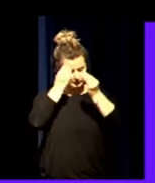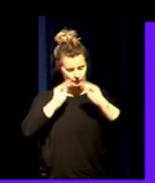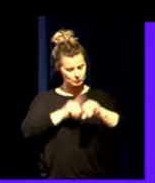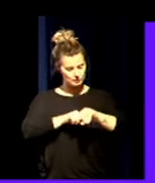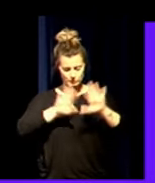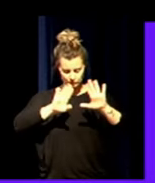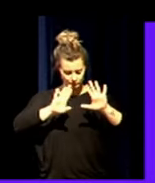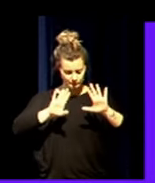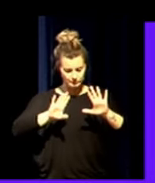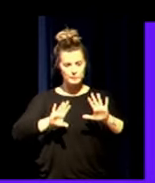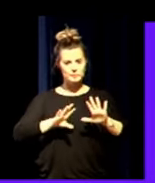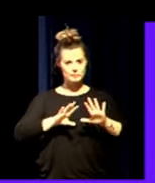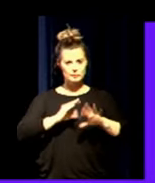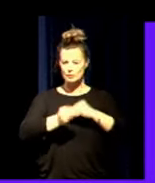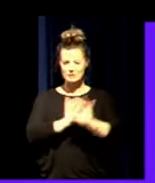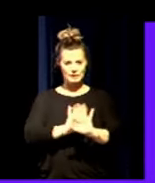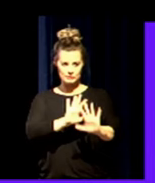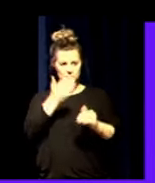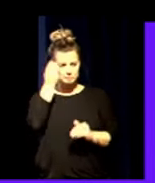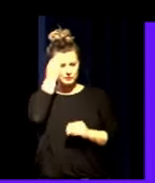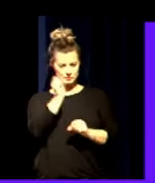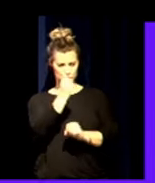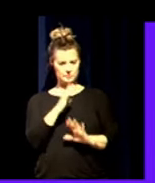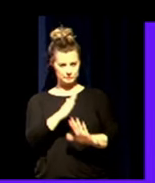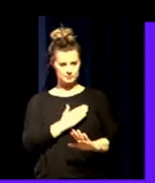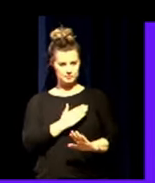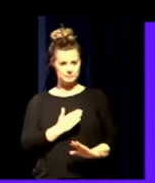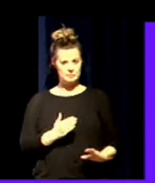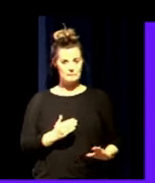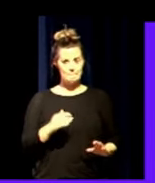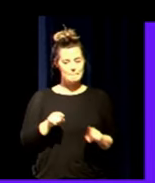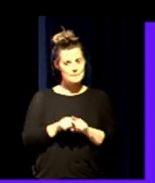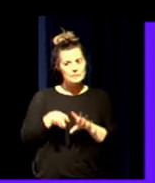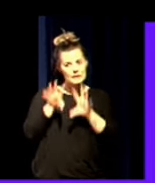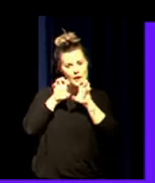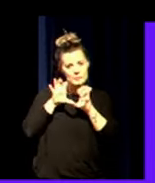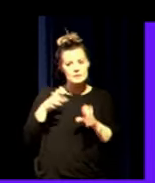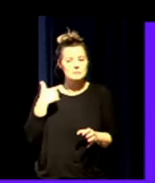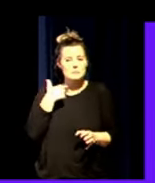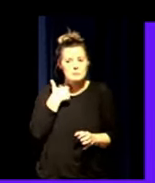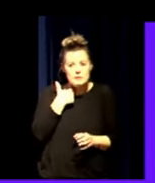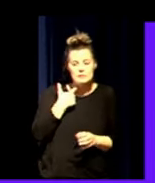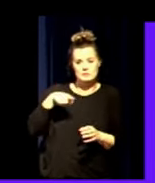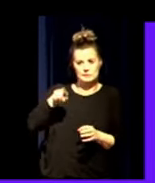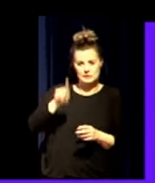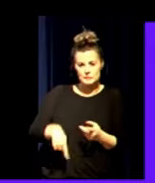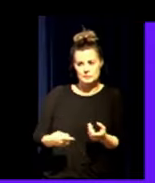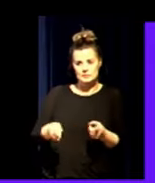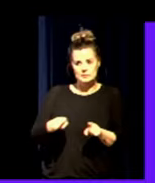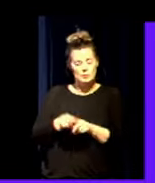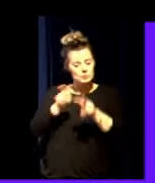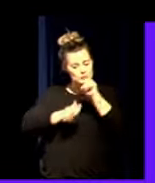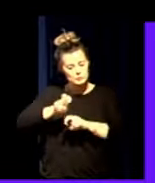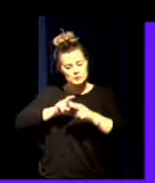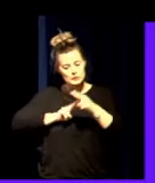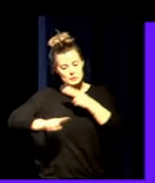te precipites, ¿no? A compartir las pérdidas, esta es la conexión y el vínculo emocional, ¿no? A buscar respuestas